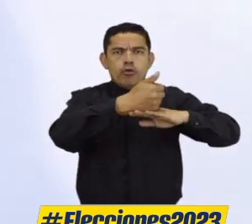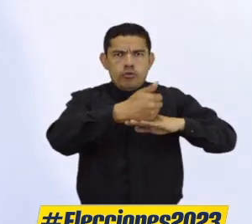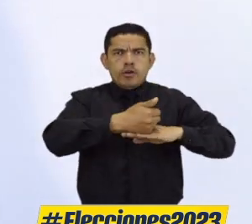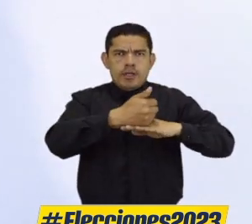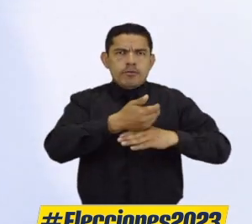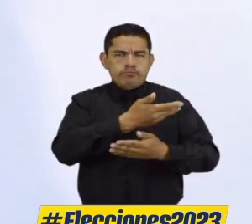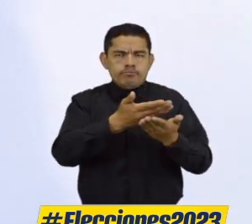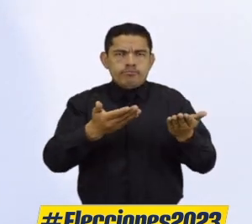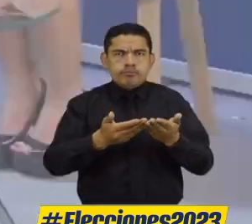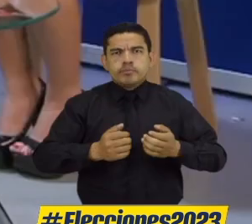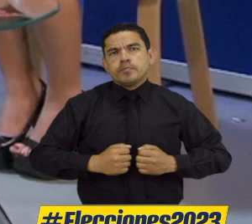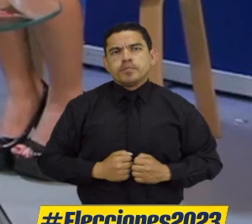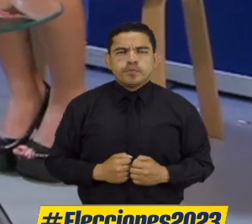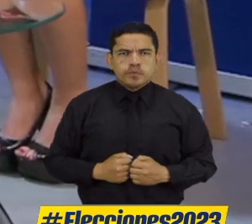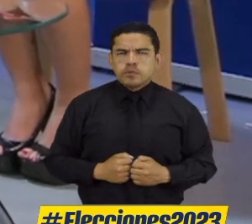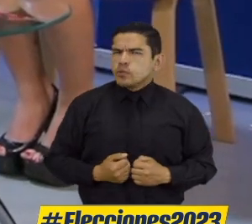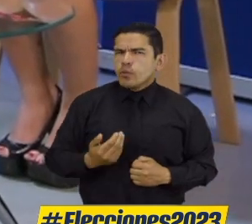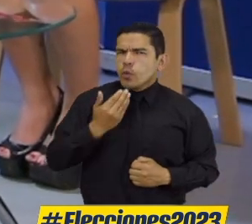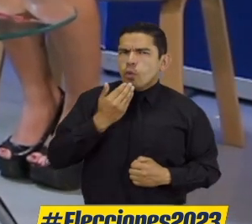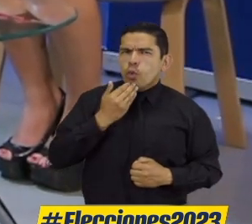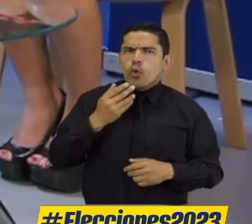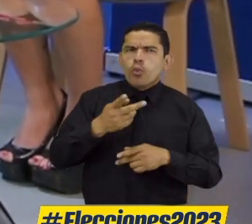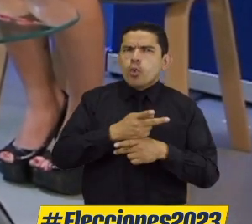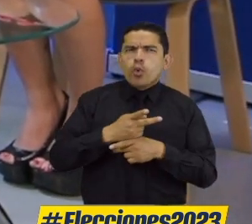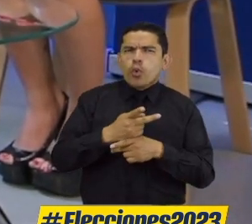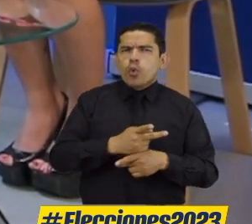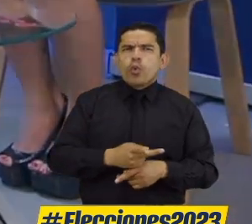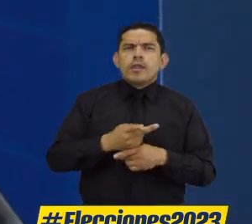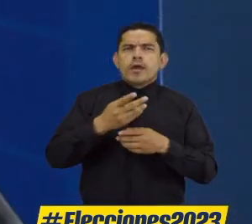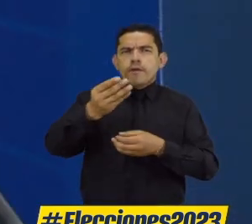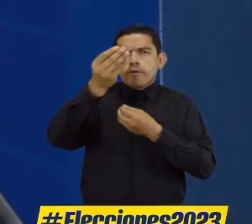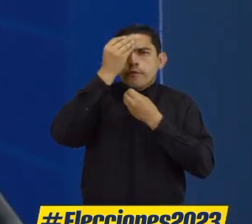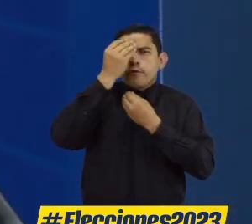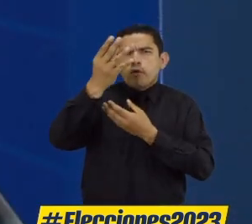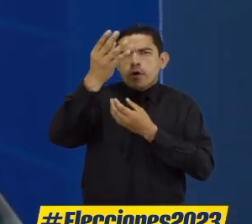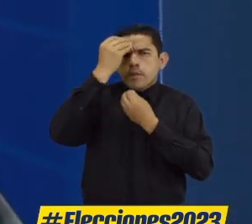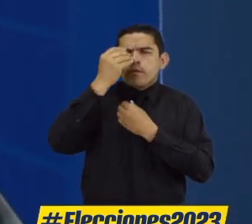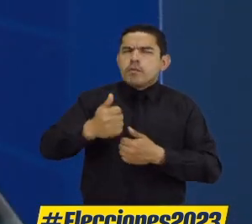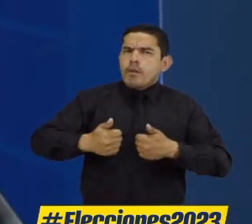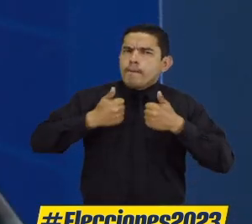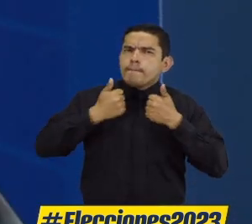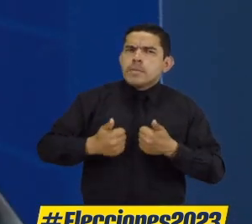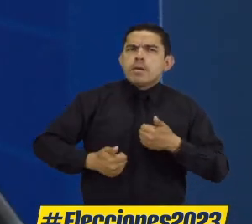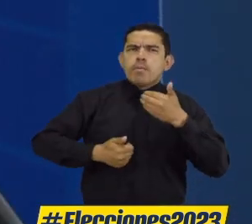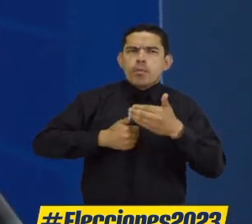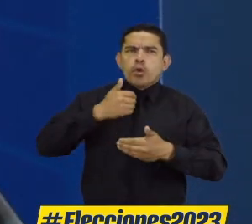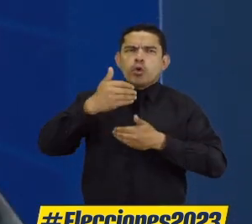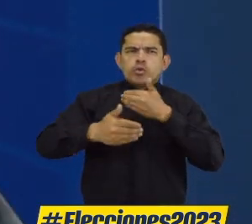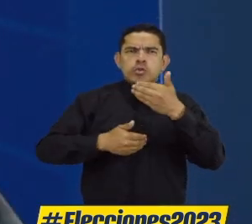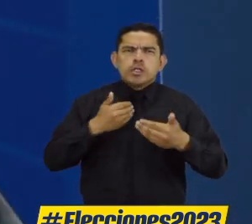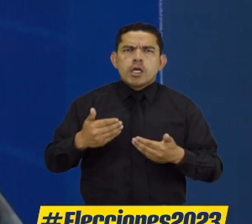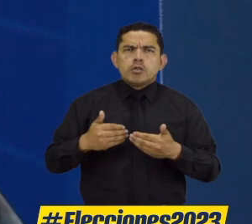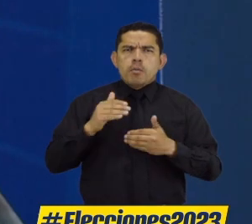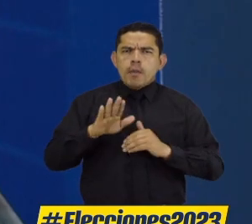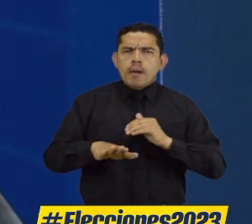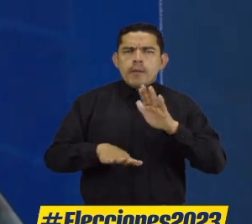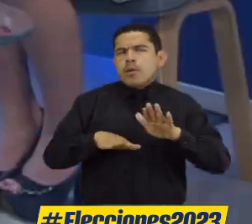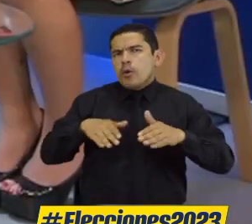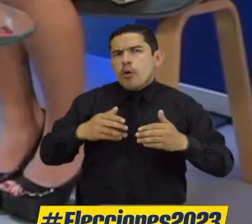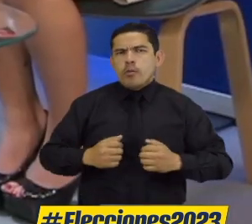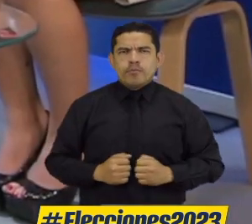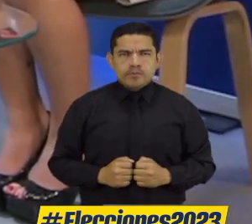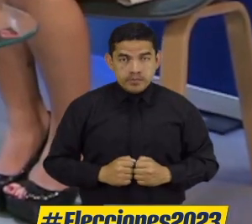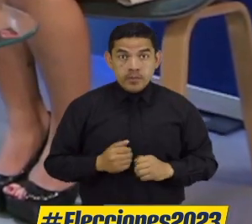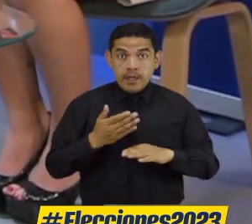electoral. También, ¿cómo se garantiza que la ciudadanía se informe adecuadamente sobre este proceso eleccionario y los hitos que pueden destacar? En